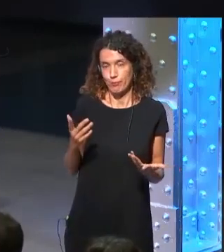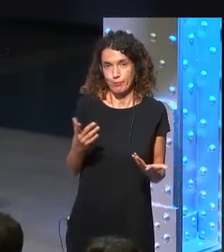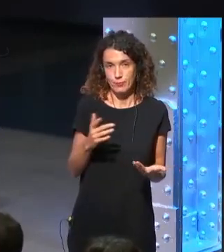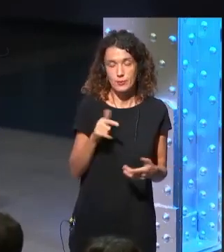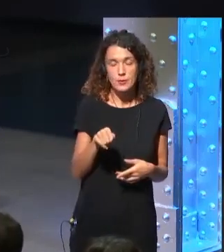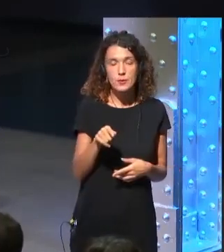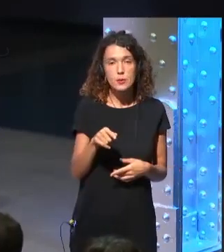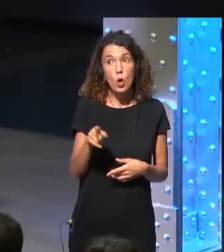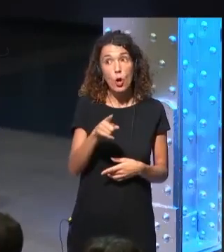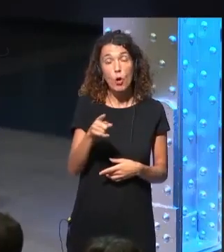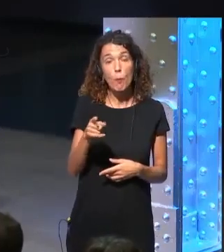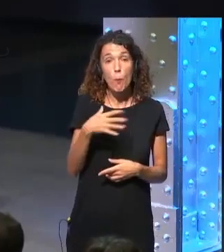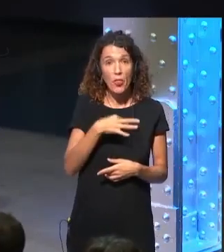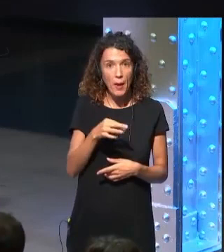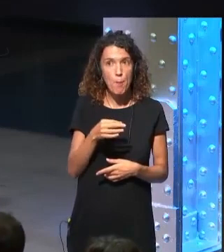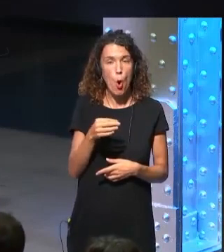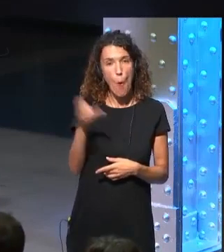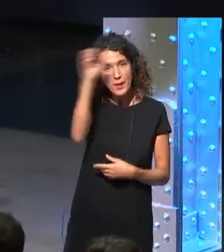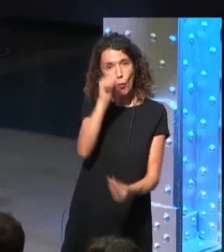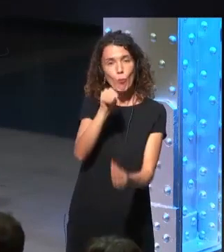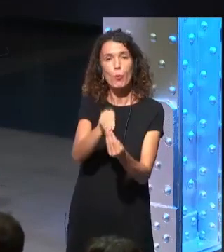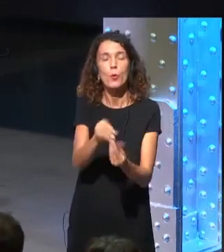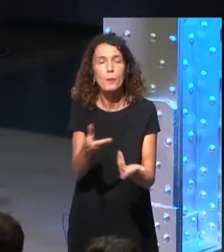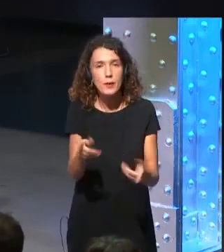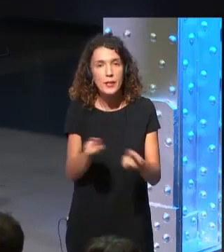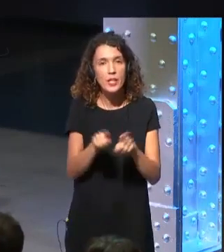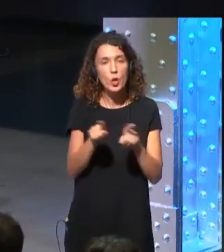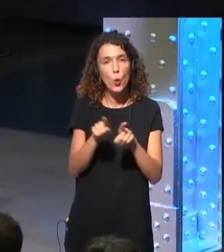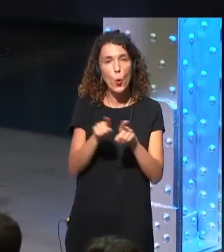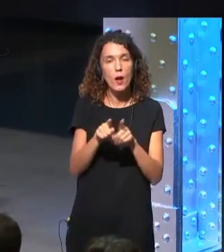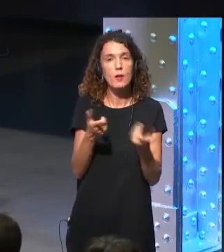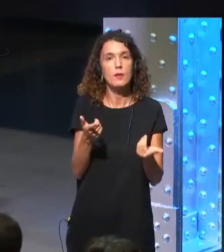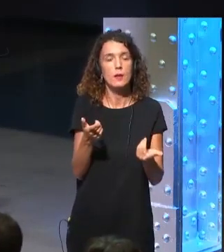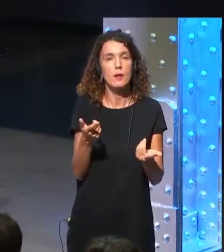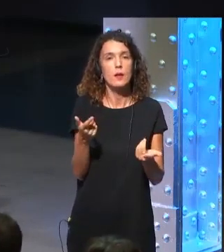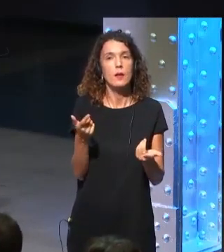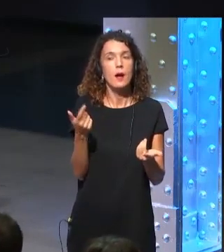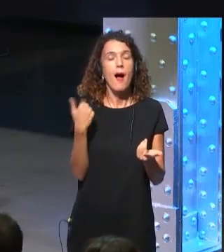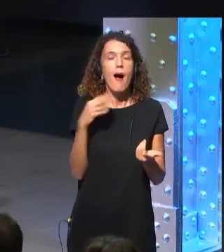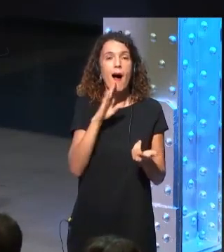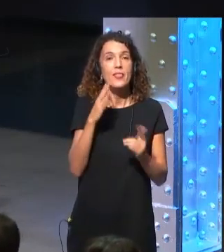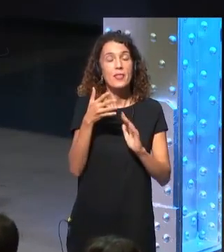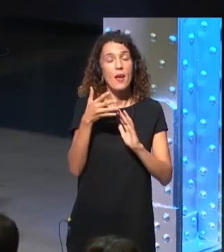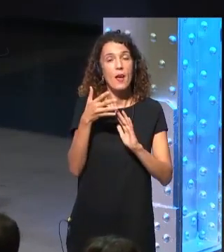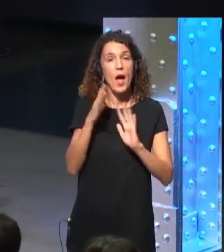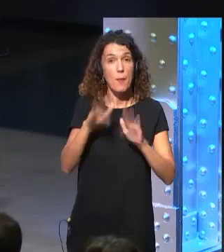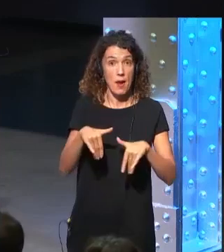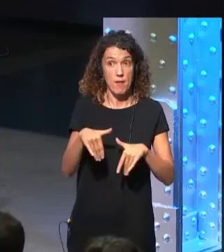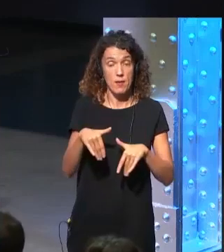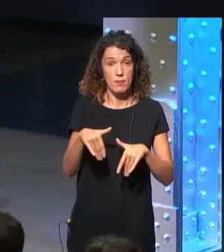Donde creo que estaríamos de acuerdo es en el sentido en el que estaba tratando de decir al final.